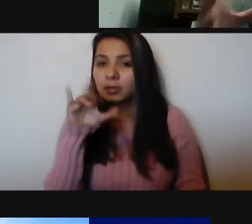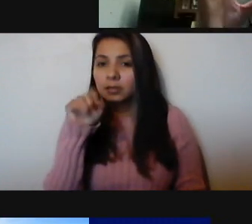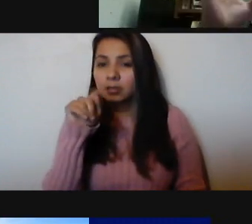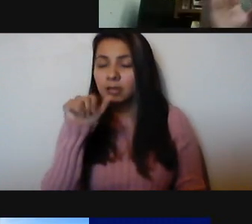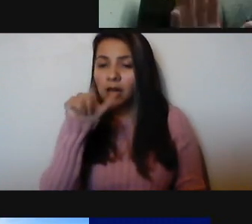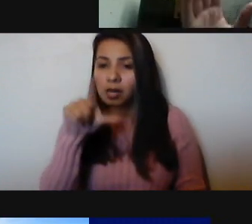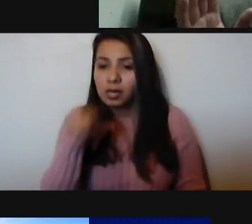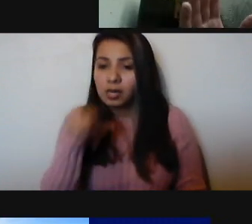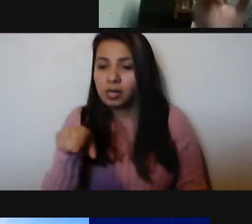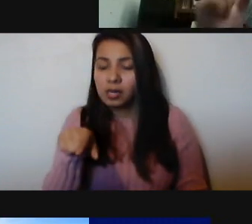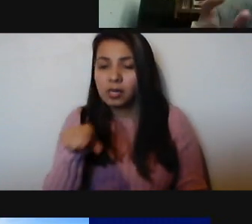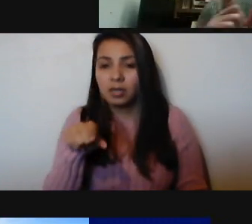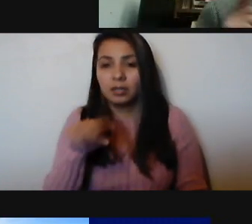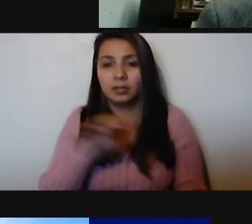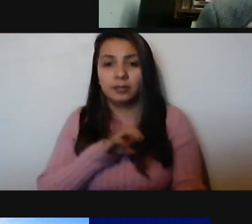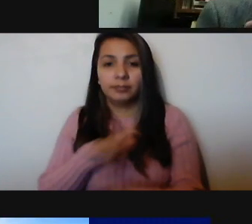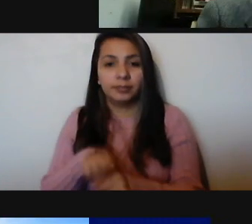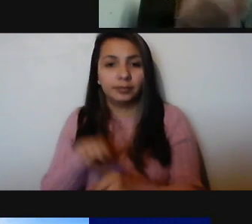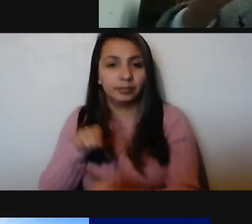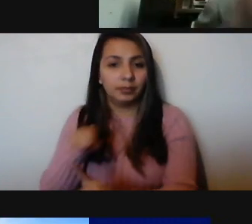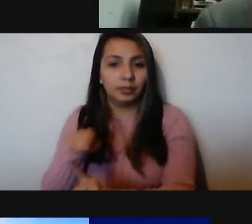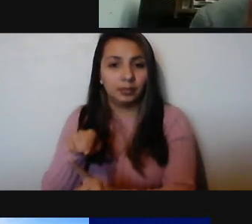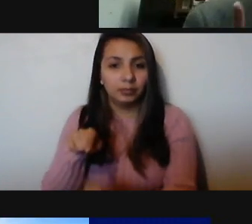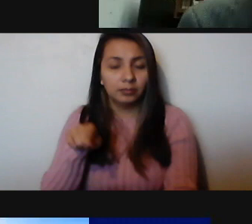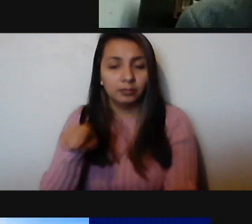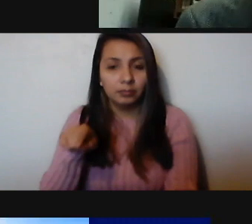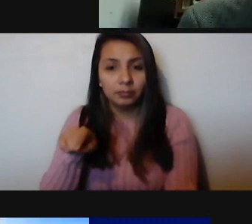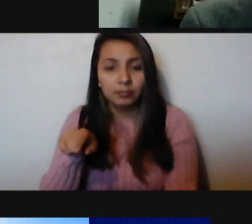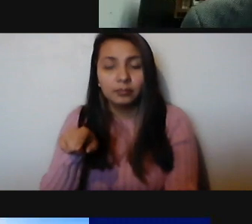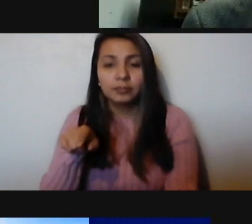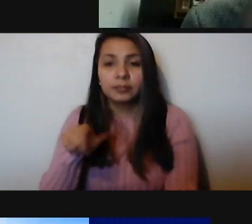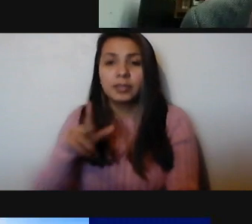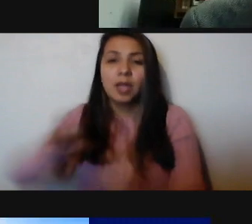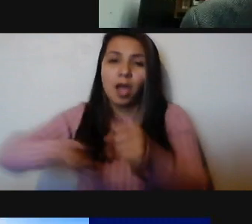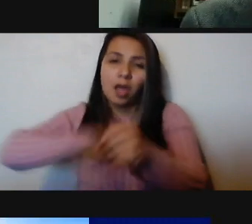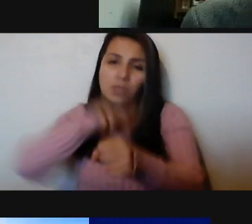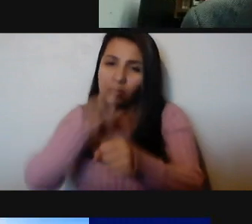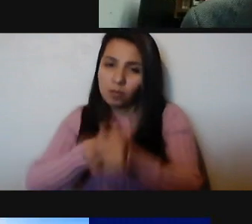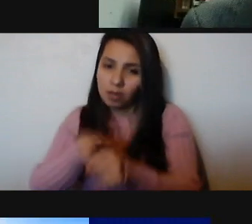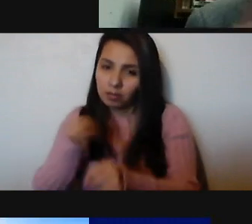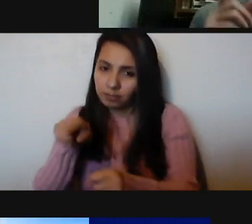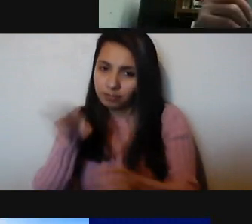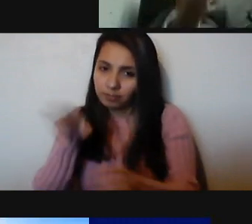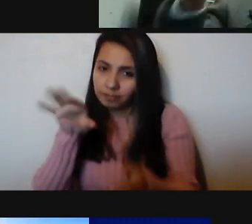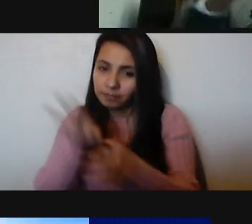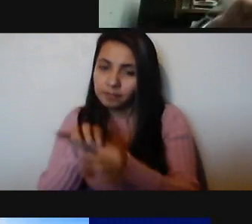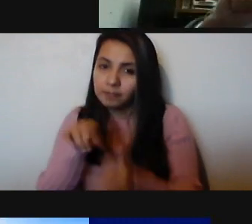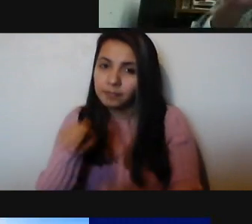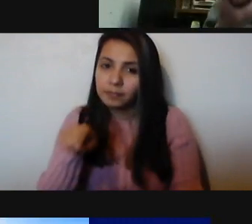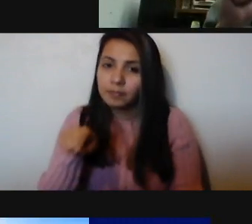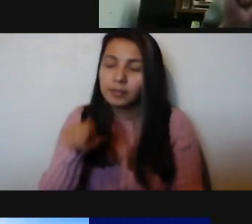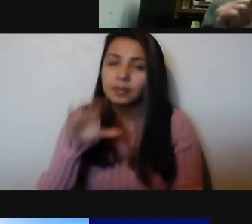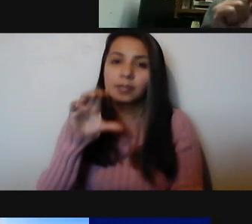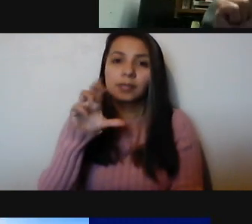hay una preferencia del tipo de cristal que se forma, pero además, cristales orgánicos me refiero. Pero además de la formación de